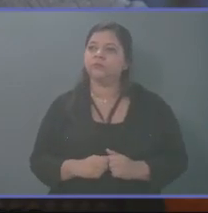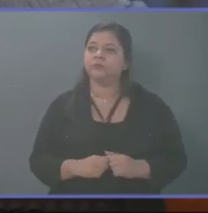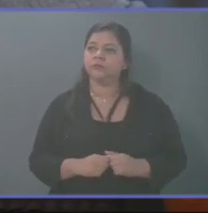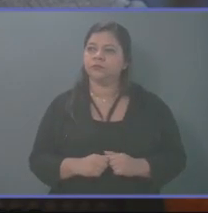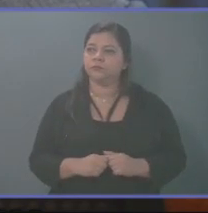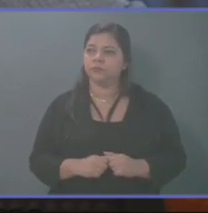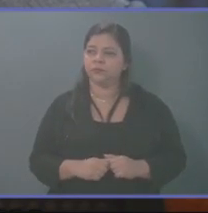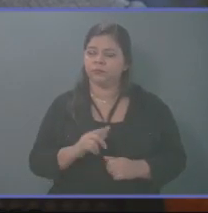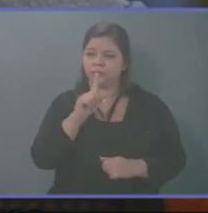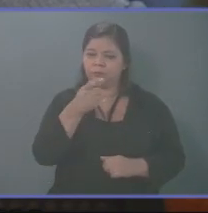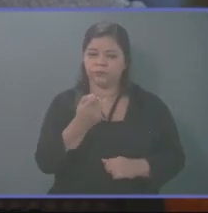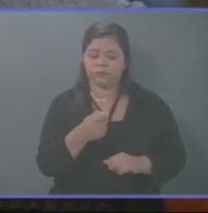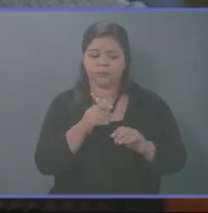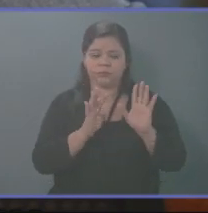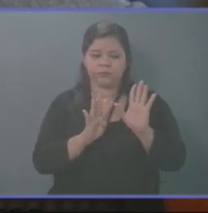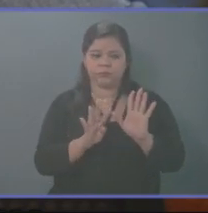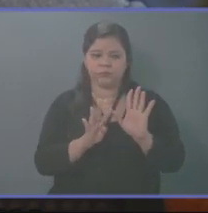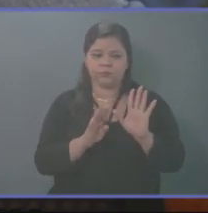de